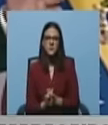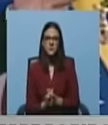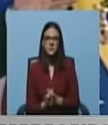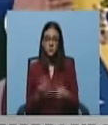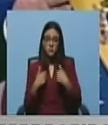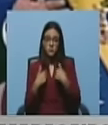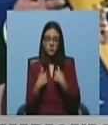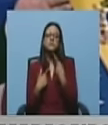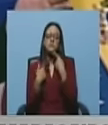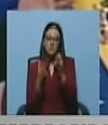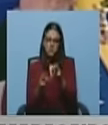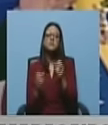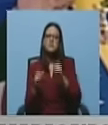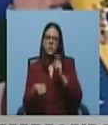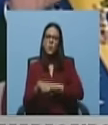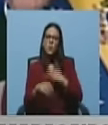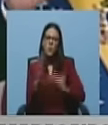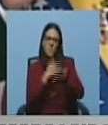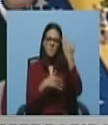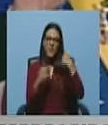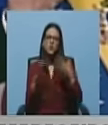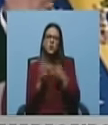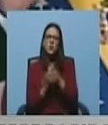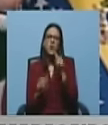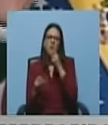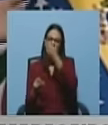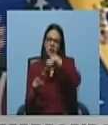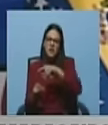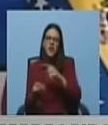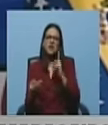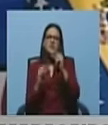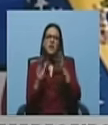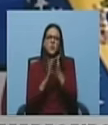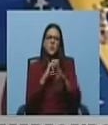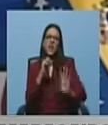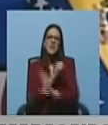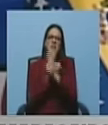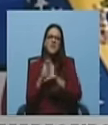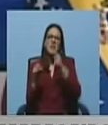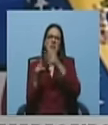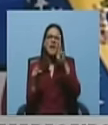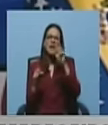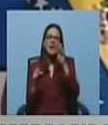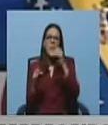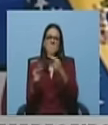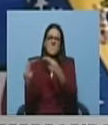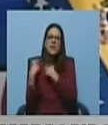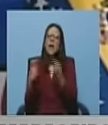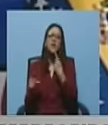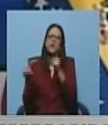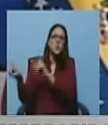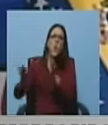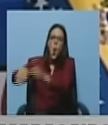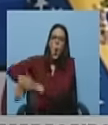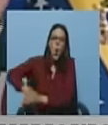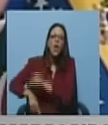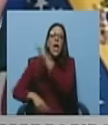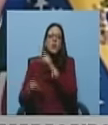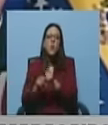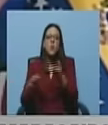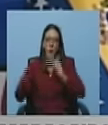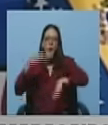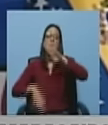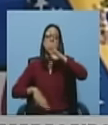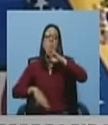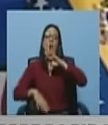Yo lo dije en algún momento, que los que estaban saliendo a defender al señor Ramírez se iban a tragar sus palabras, iban a